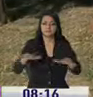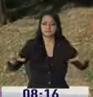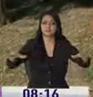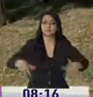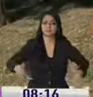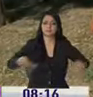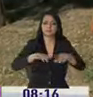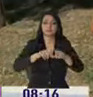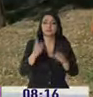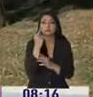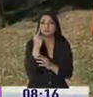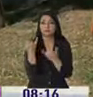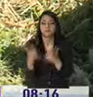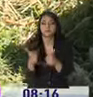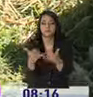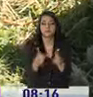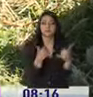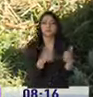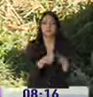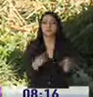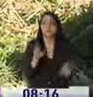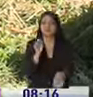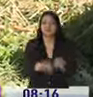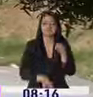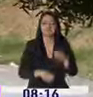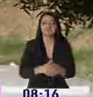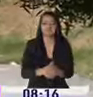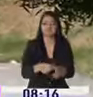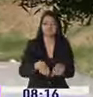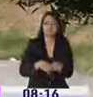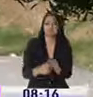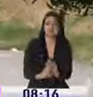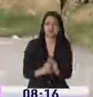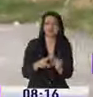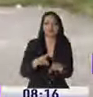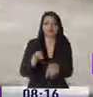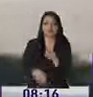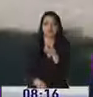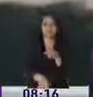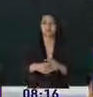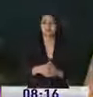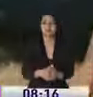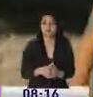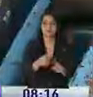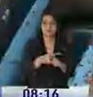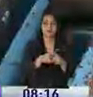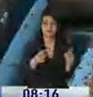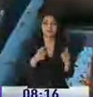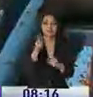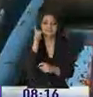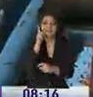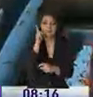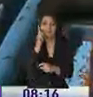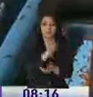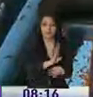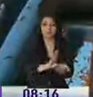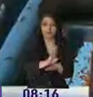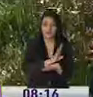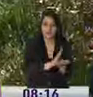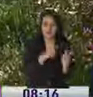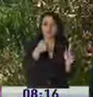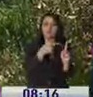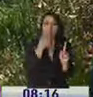dos juegos están en el lugar, pero en malas condiciones, oxidados y rotos. Según una de las ex dirigentes del barrio Balcón del Valle, no hay respuesta